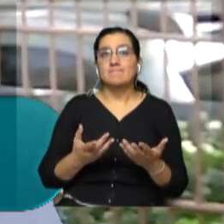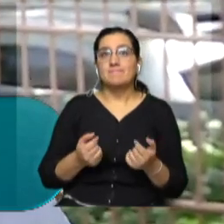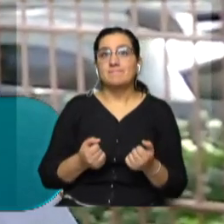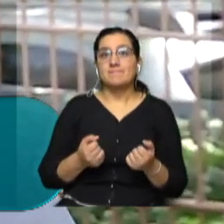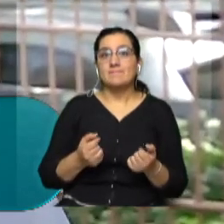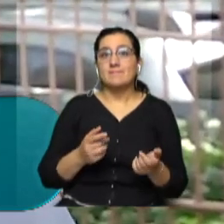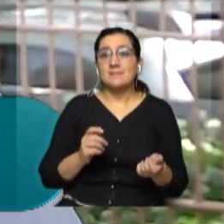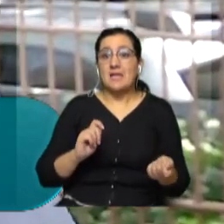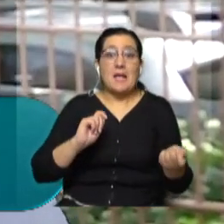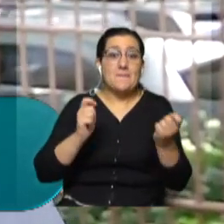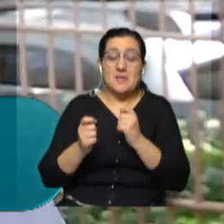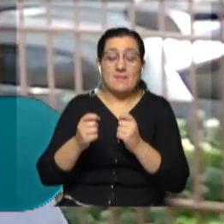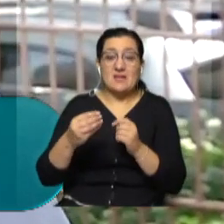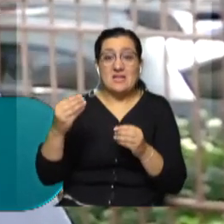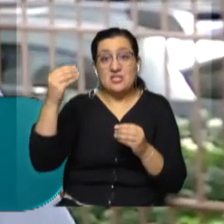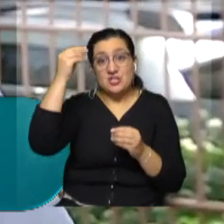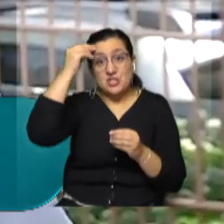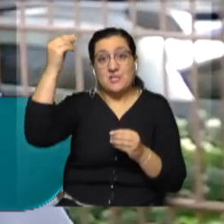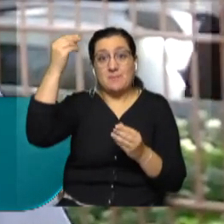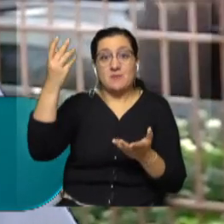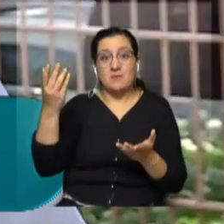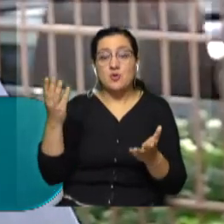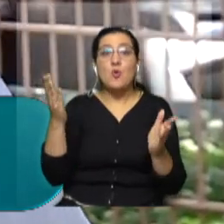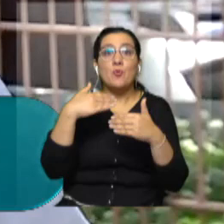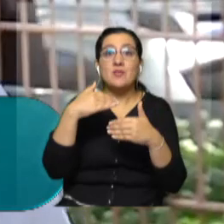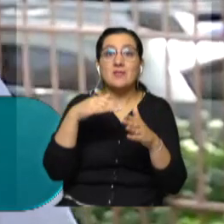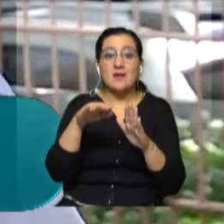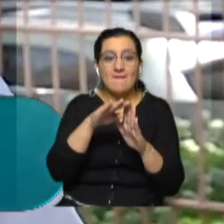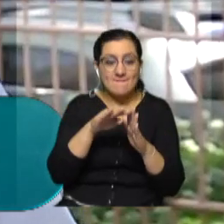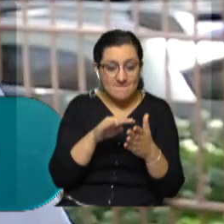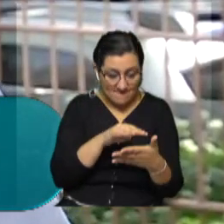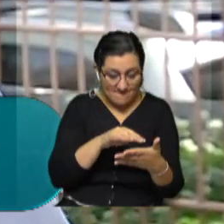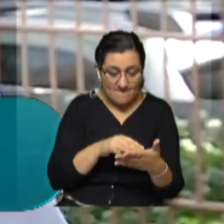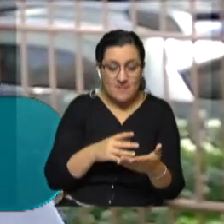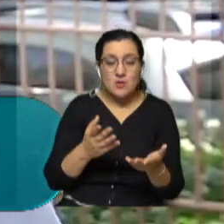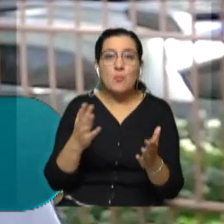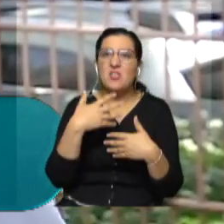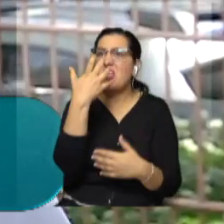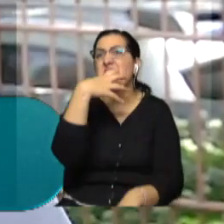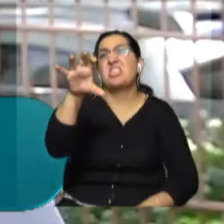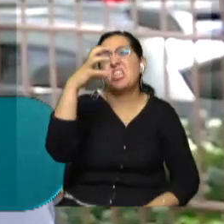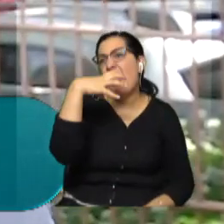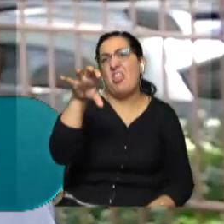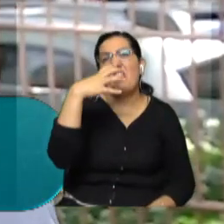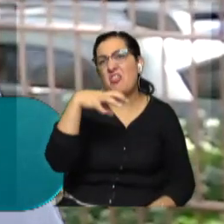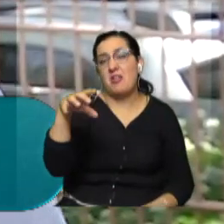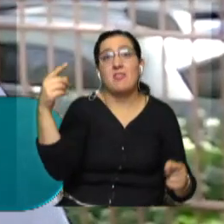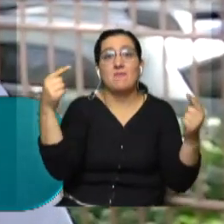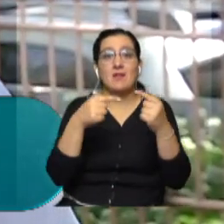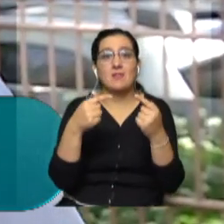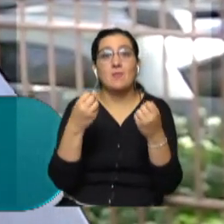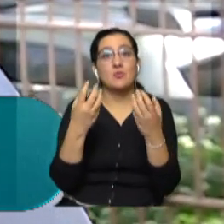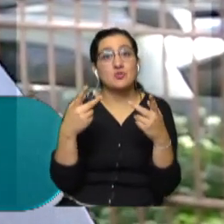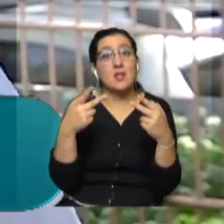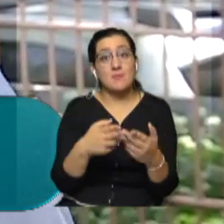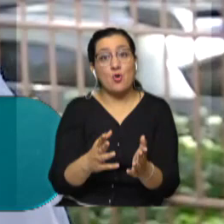se salía dentro del esquema que fue el que lo potenció. No podía tener esa imagen agresiva y de gritar en el debate, por lo tanto estuvo